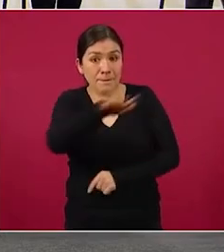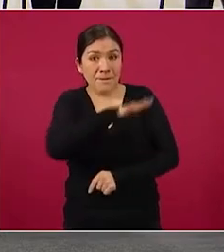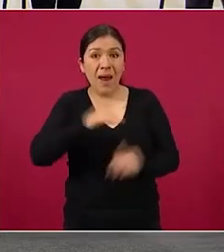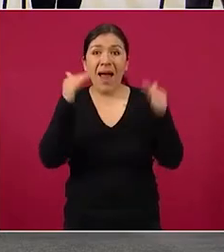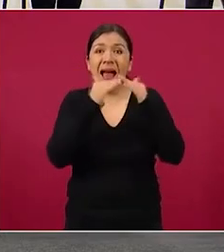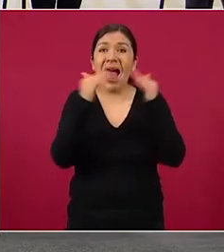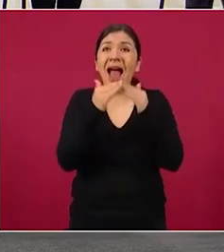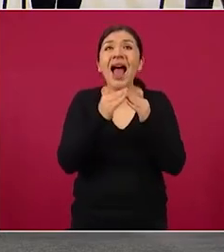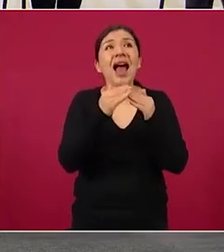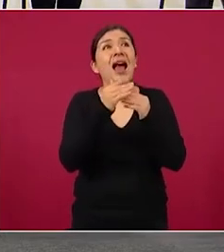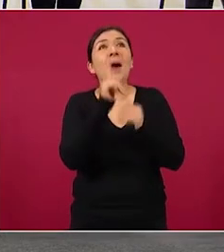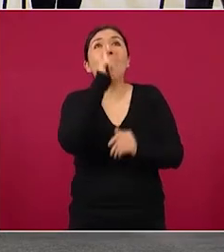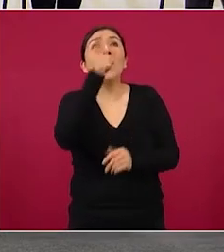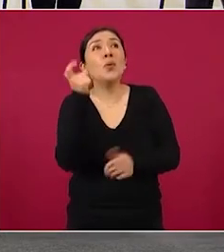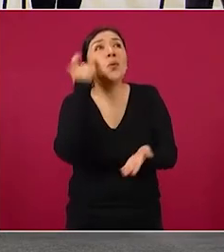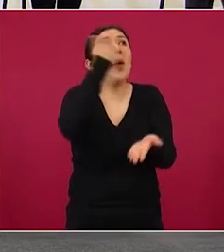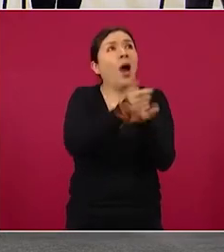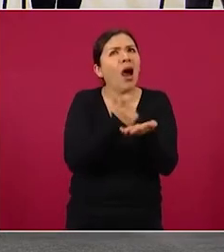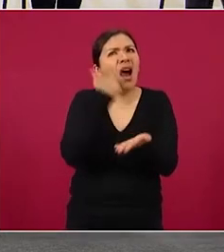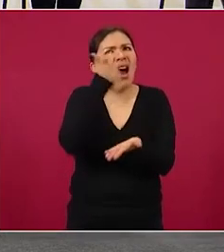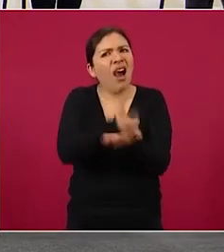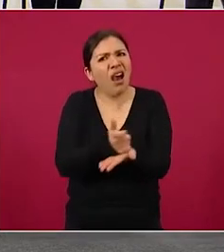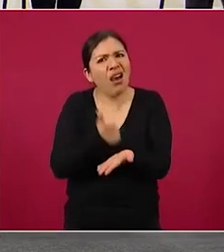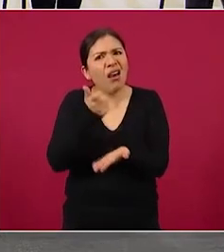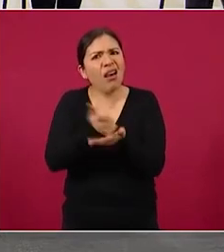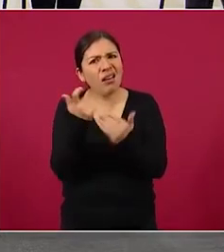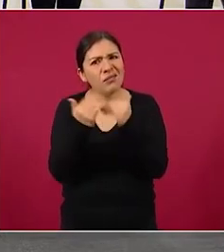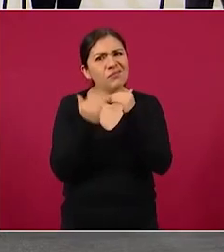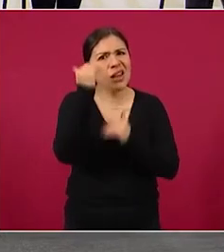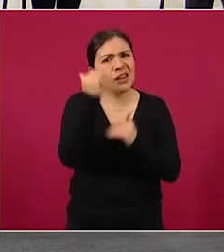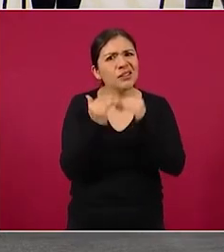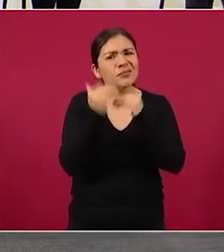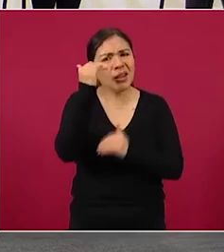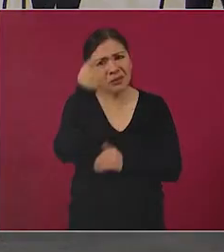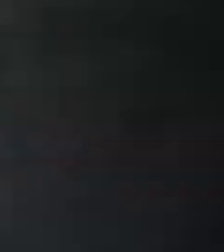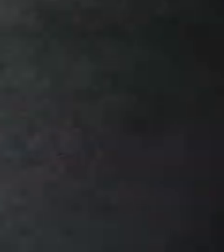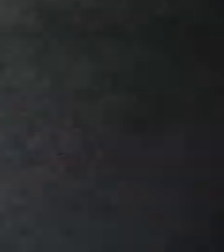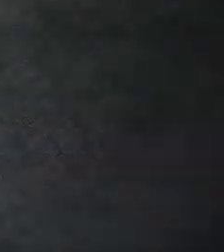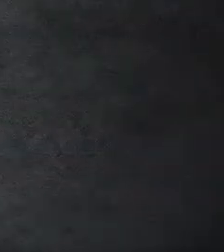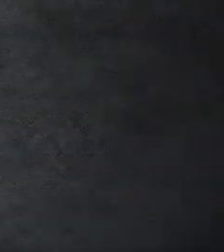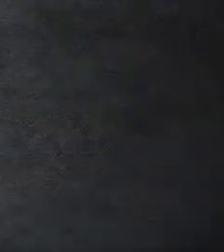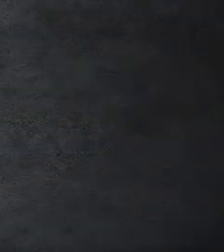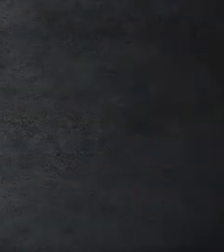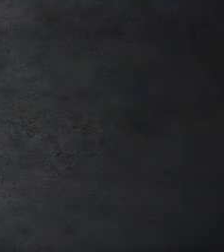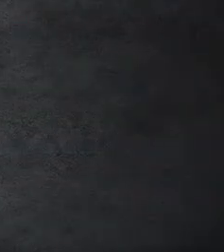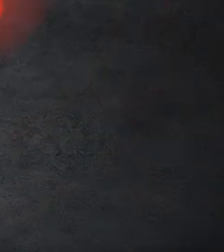tengan que pagar más por la energía eléctrica.